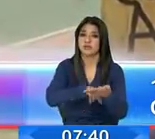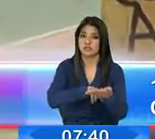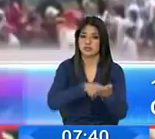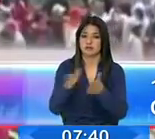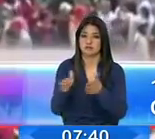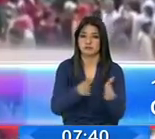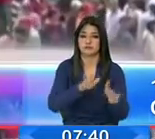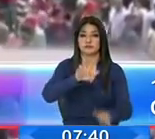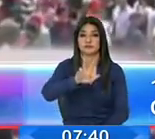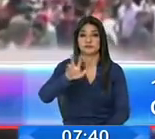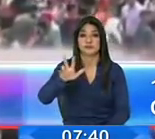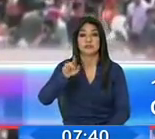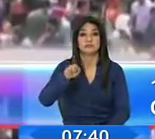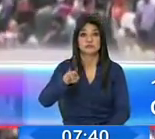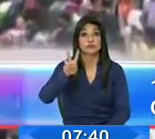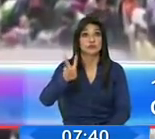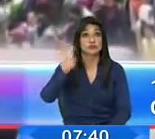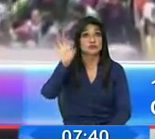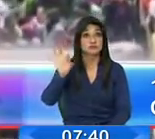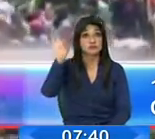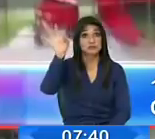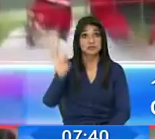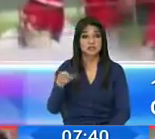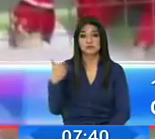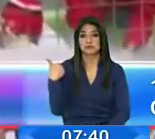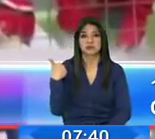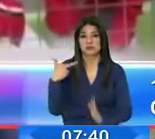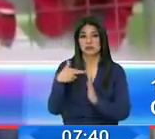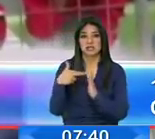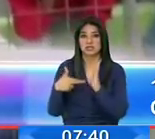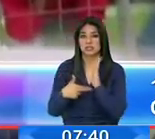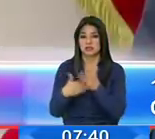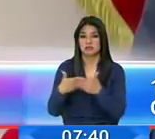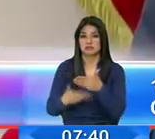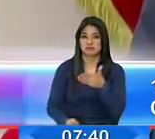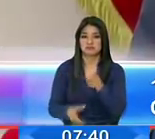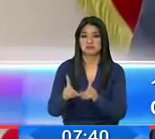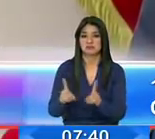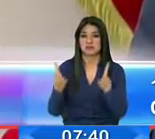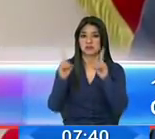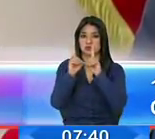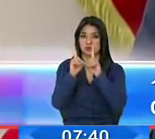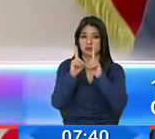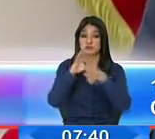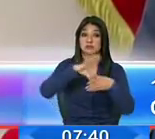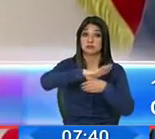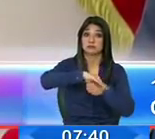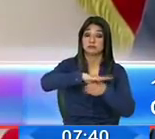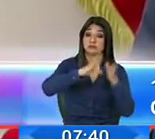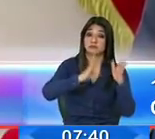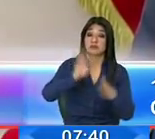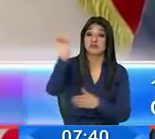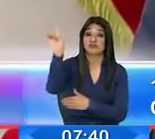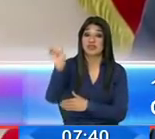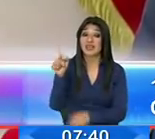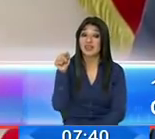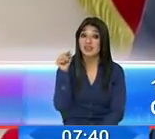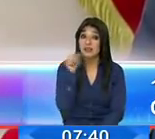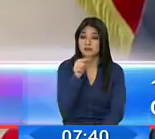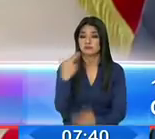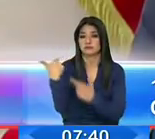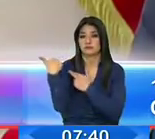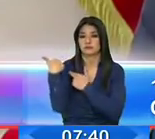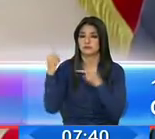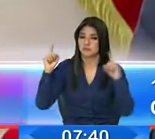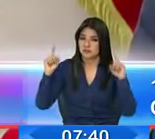el 33.2% no tiene todos los papeles. Los consulados venezolanos son los actores que